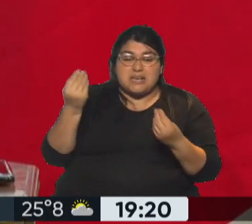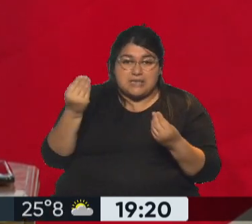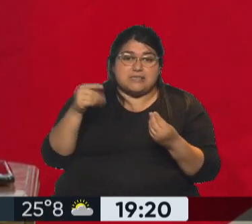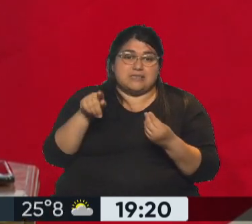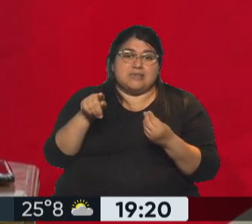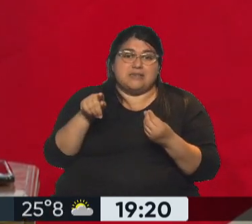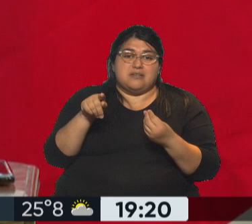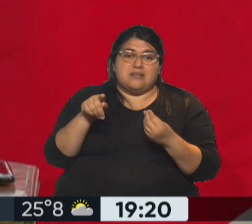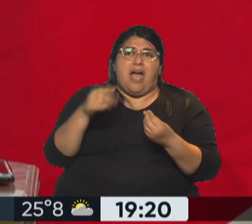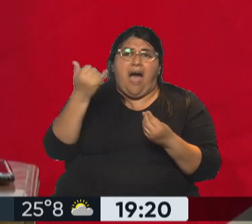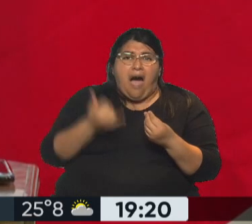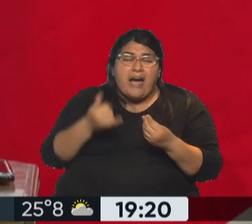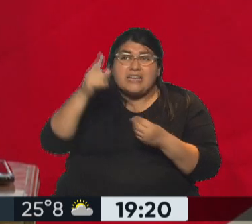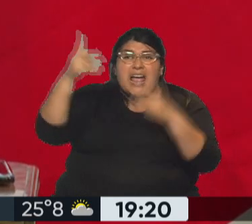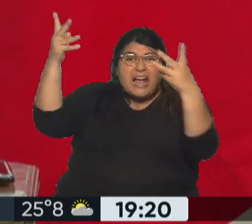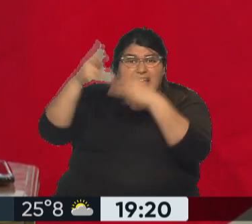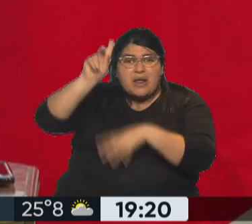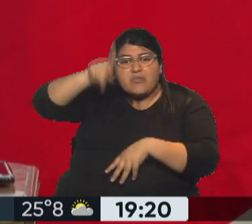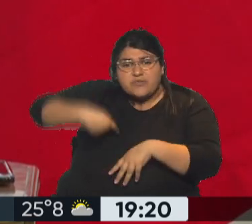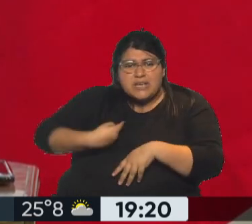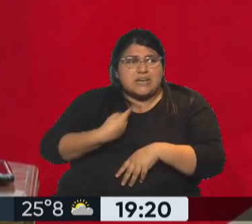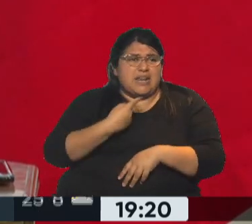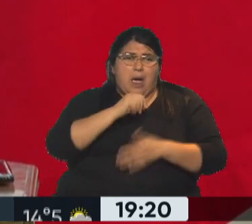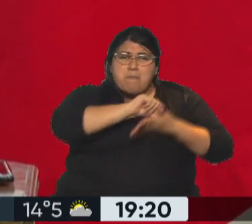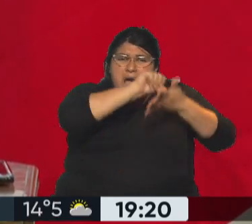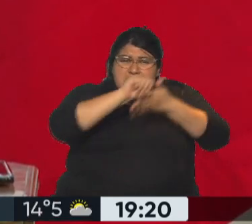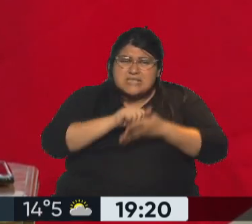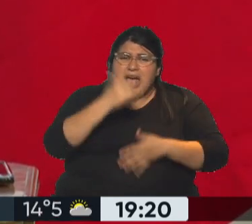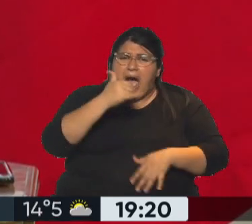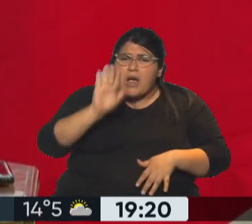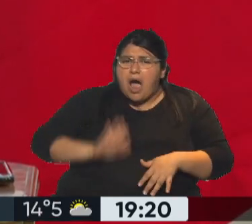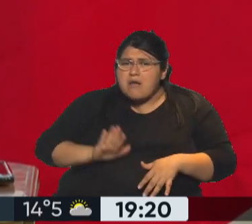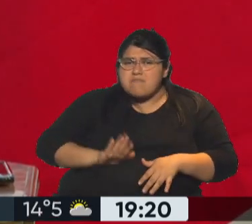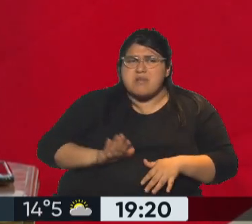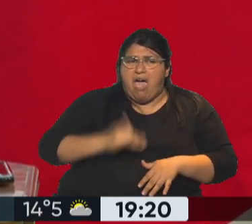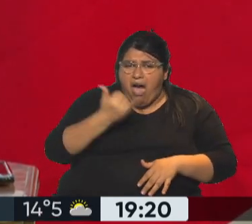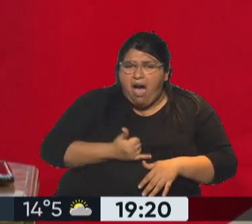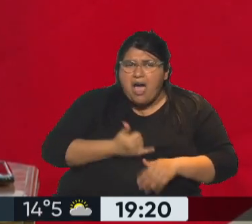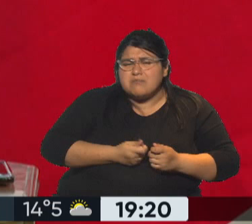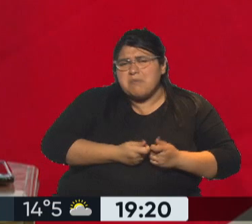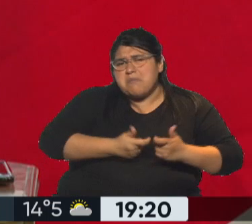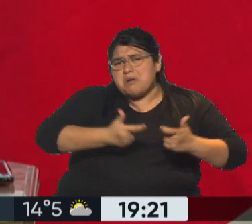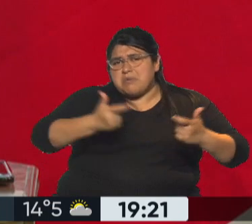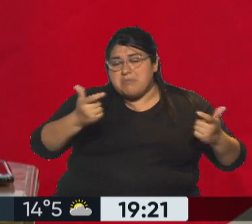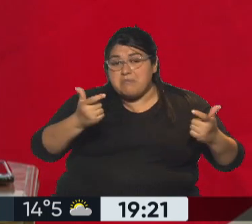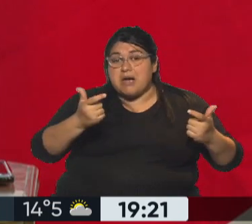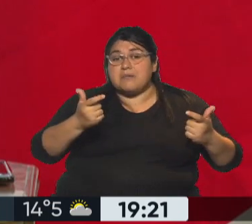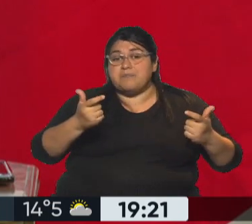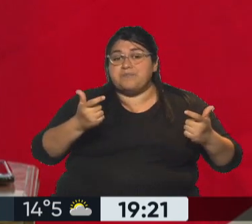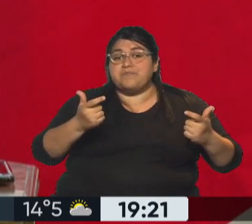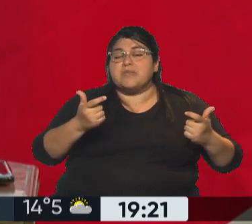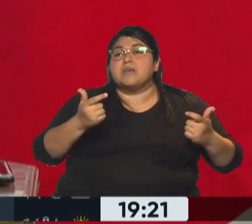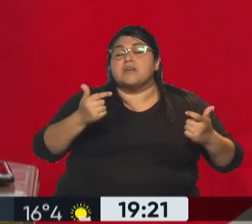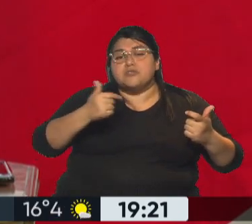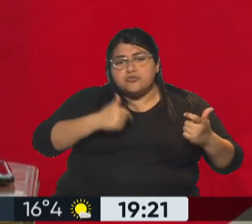pronunciando una hambruna que va a alcanzar a 300 millones de habitantes, que en su mayoría están en el hemisferio sur. Desde entonces vengo